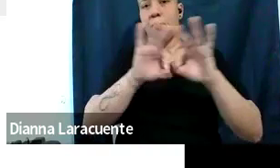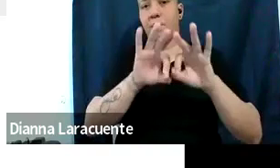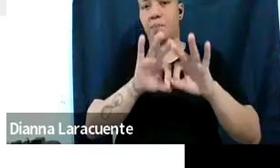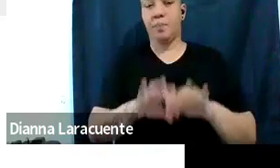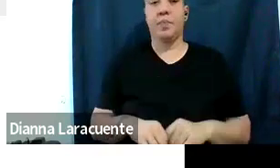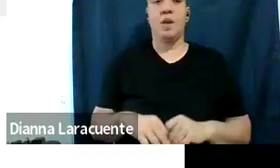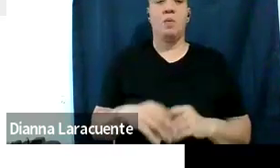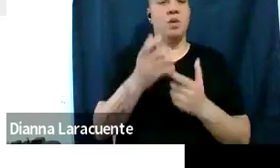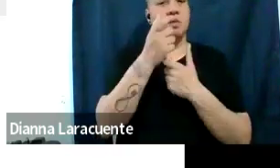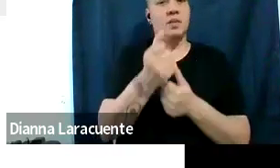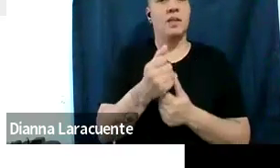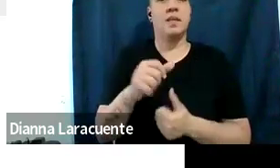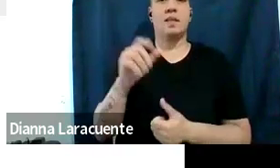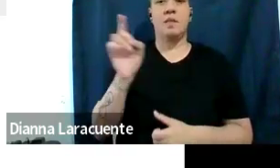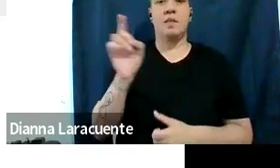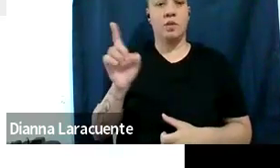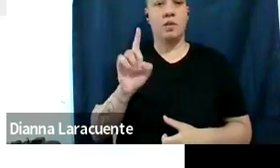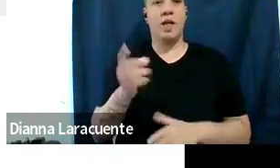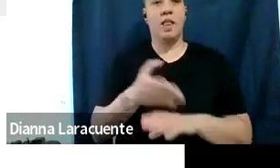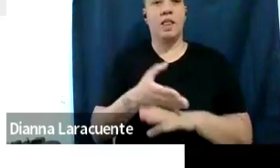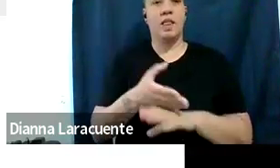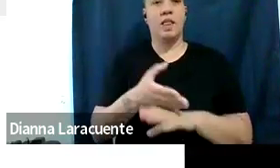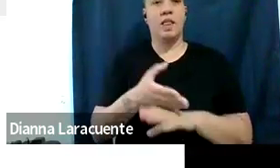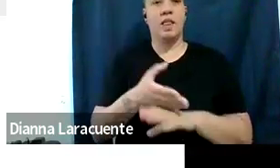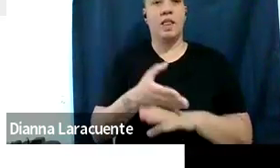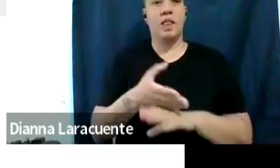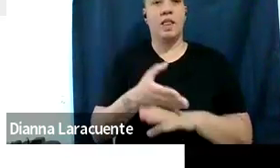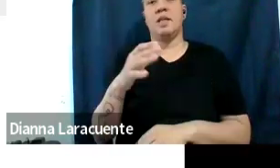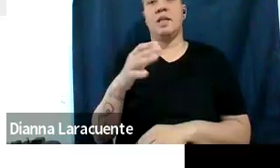del 98. Miren lo que se consiguió Valdoriotti de Castro.